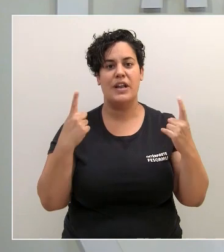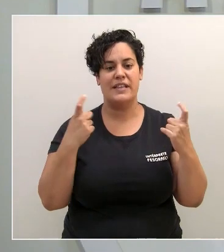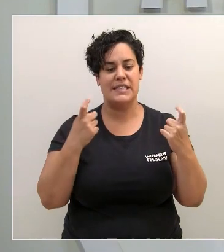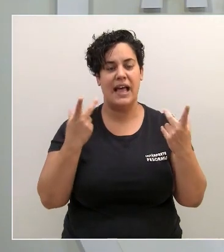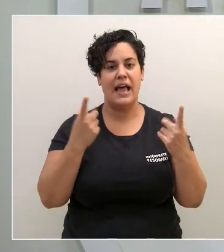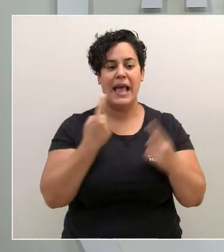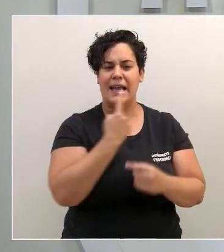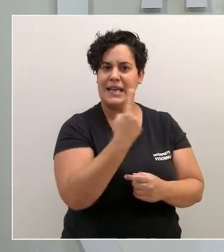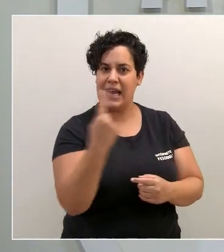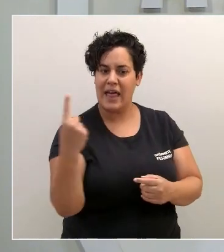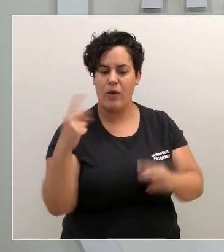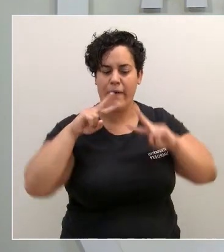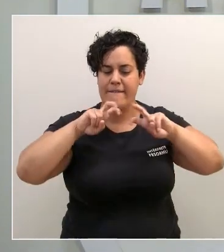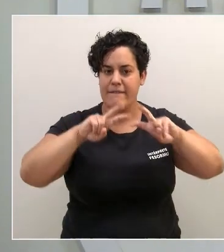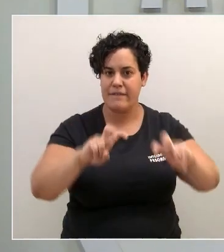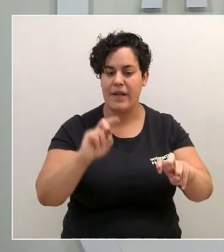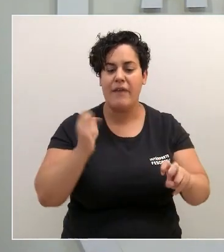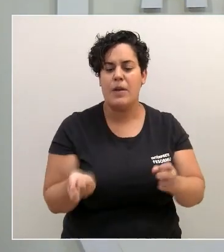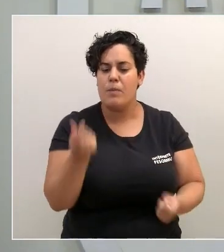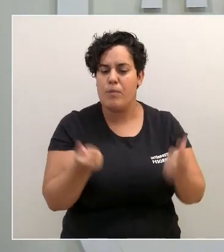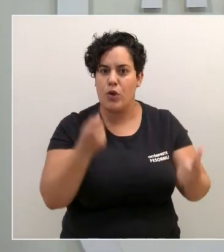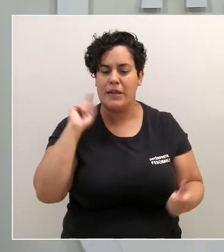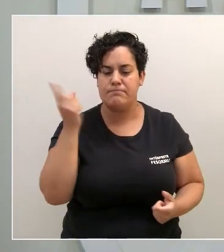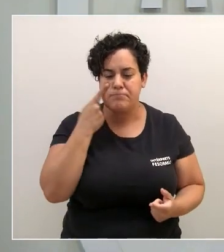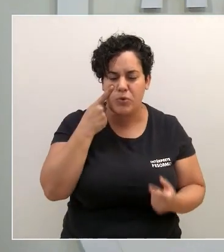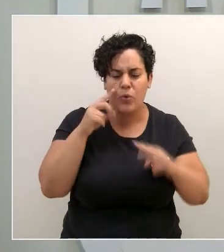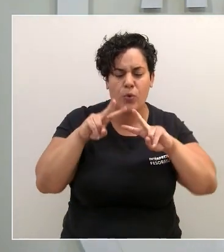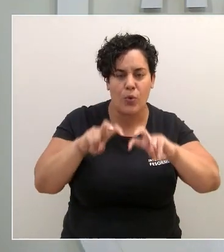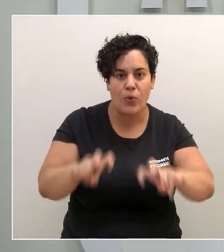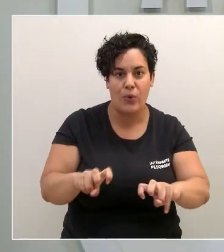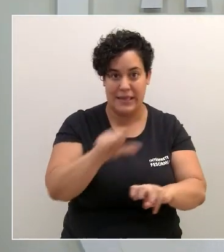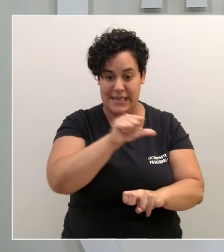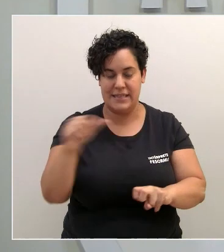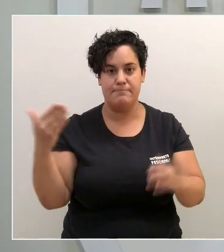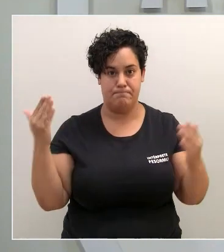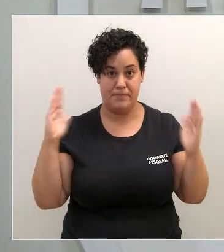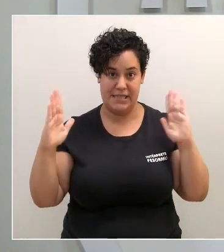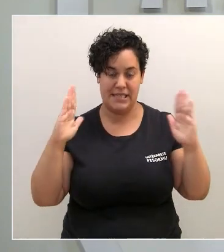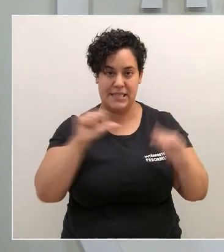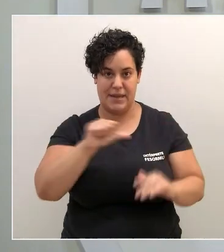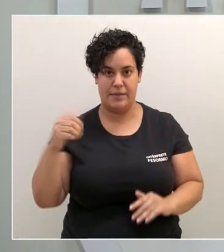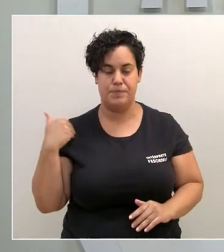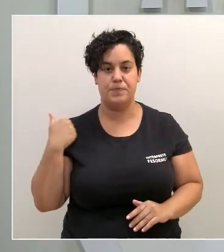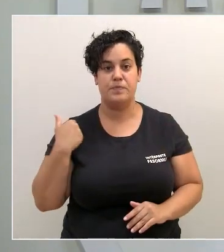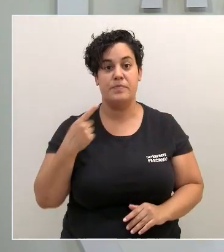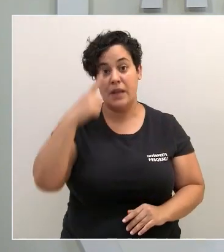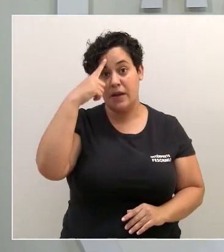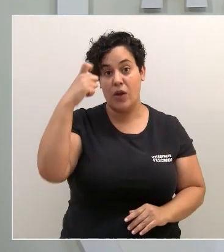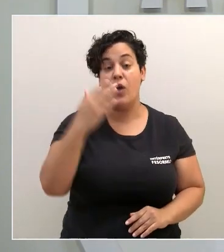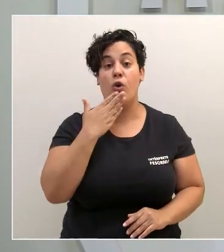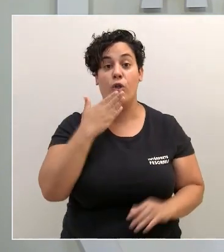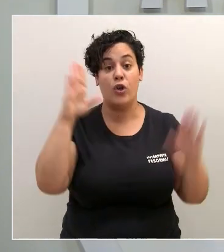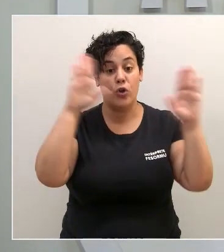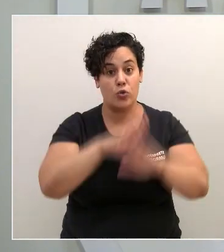de los casos y de los brotes detectados a lo largo de toda esta semana. Recordamos que el interior del ocio